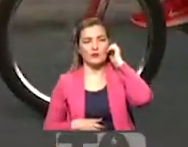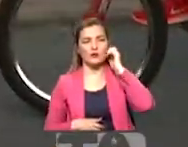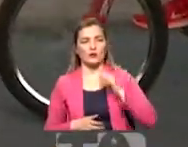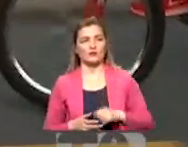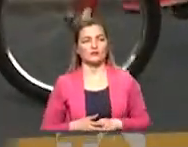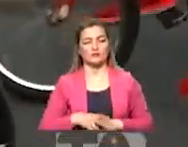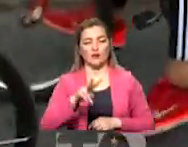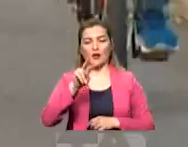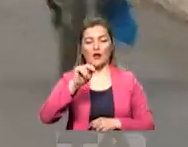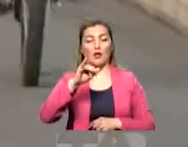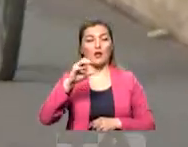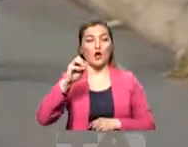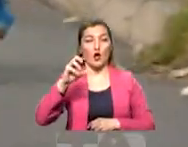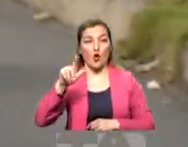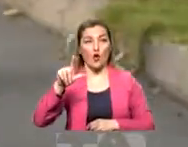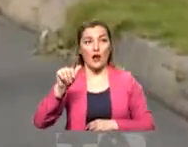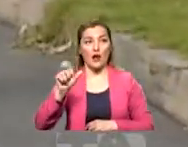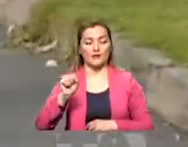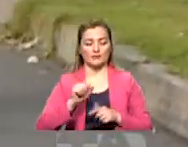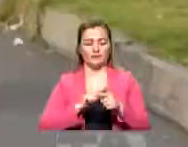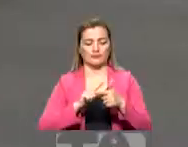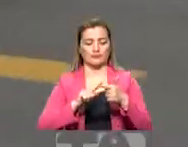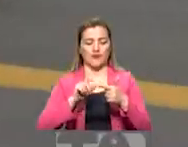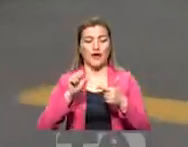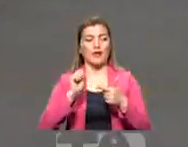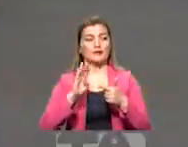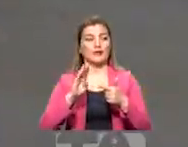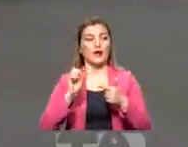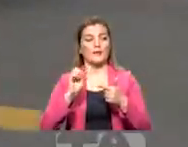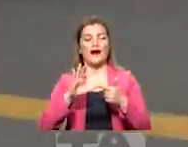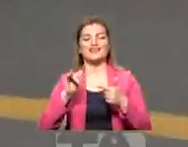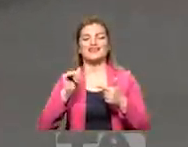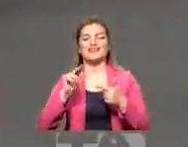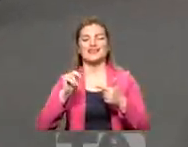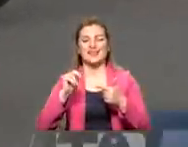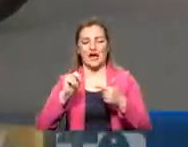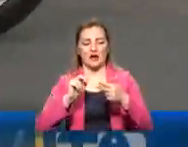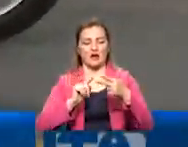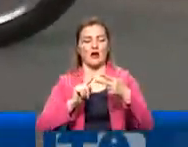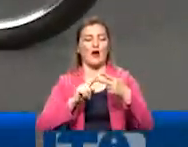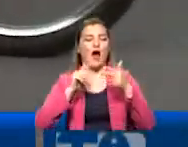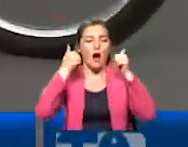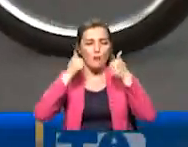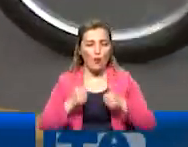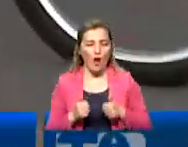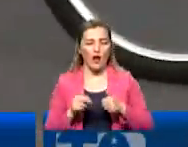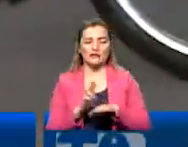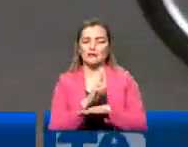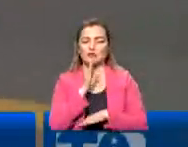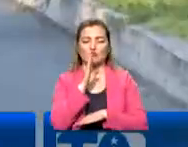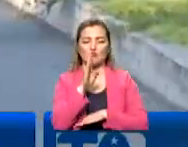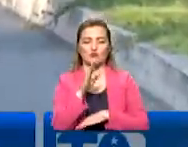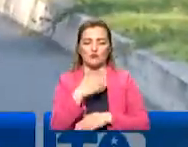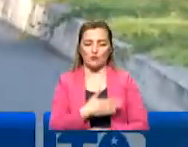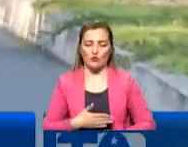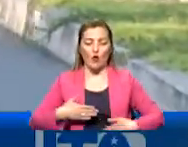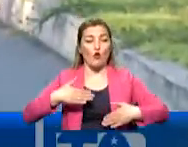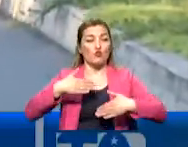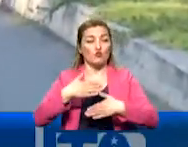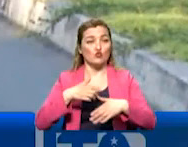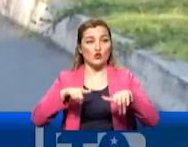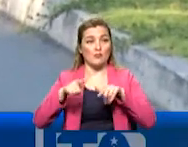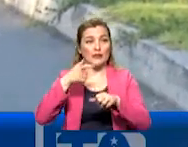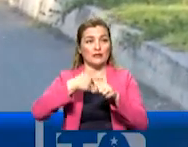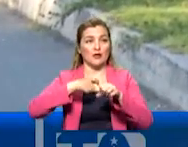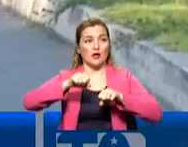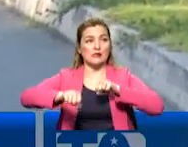Nicolás, Sebastián y su abuela Laura Flores, usuarios frecuentes de la ciclovía, simplemente disfrutan de este espacio exclusivo